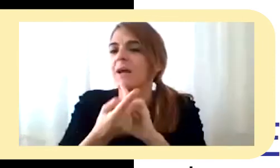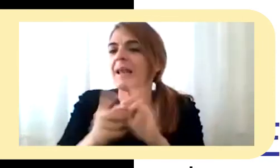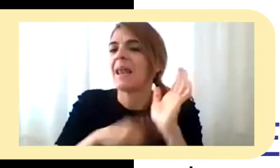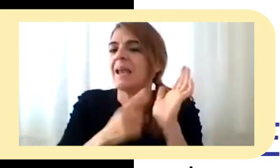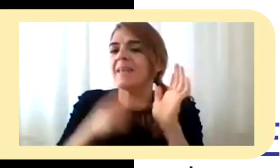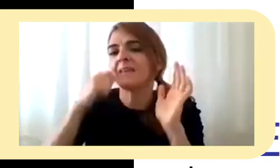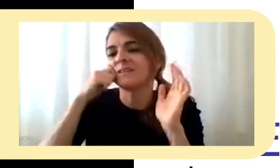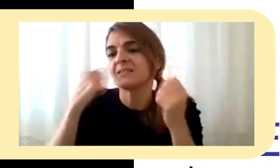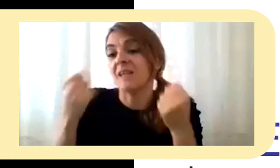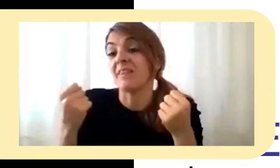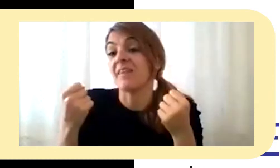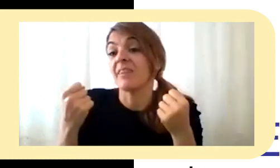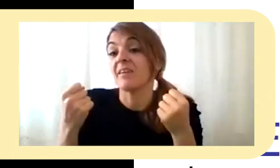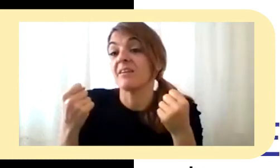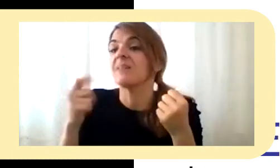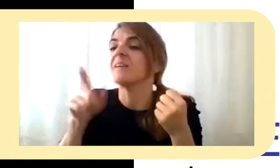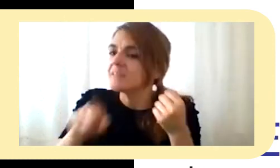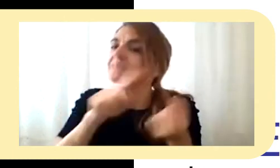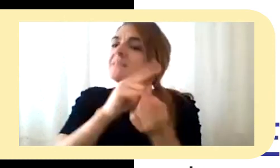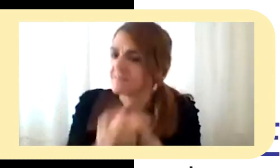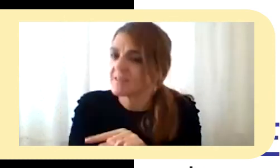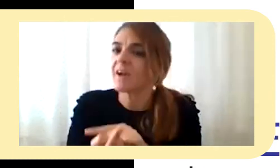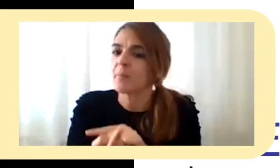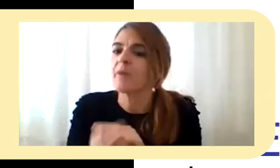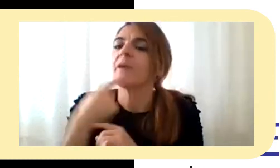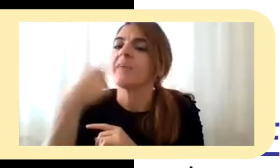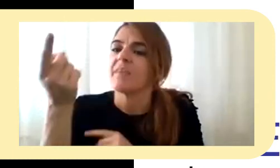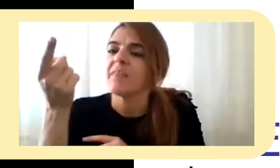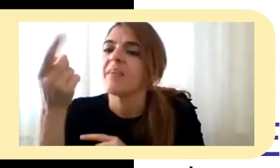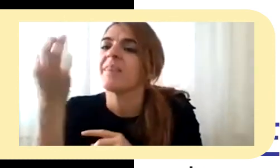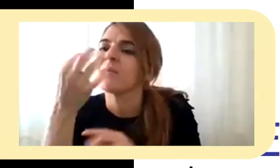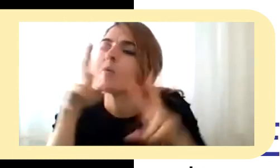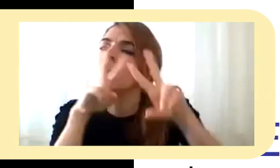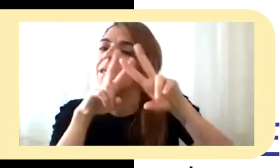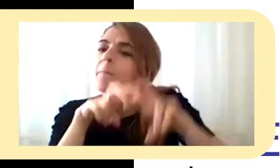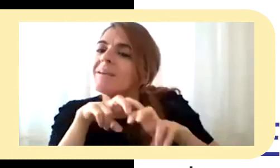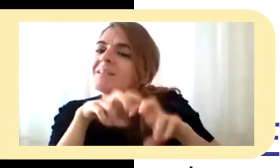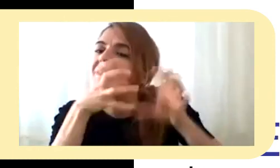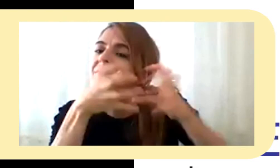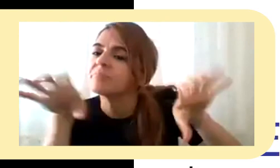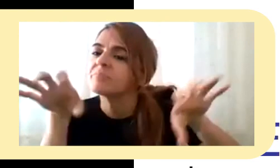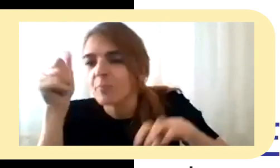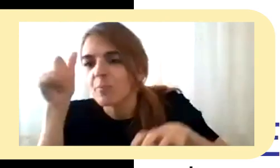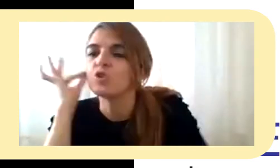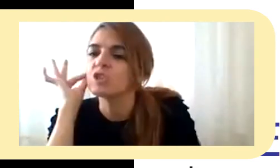está cambiada y dice... Hemos de investigar siempre desagregado por sexo, lo dice la ley. O sea que